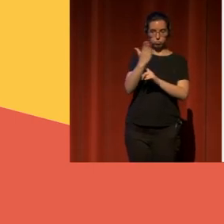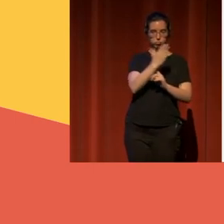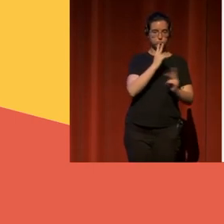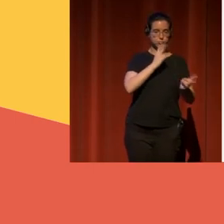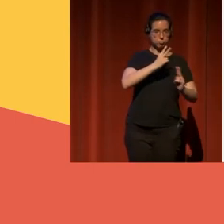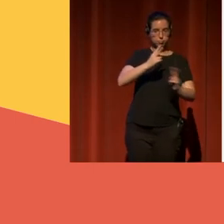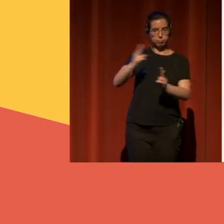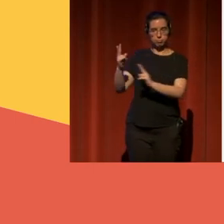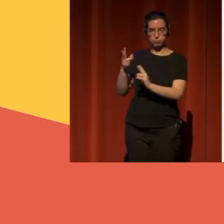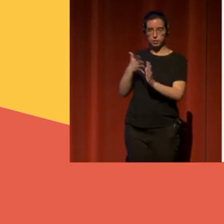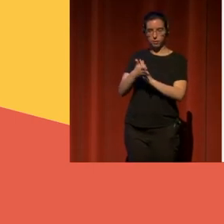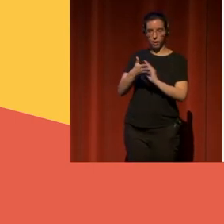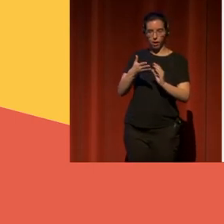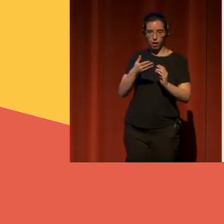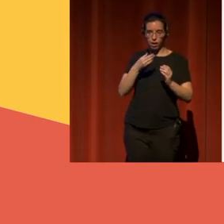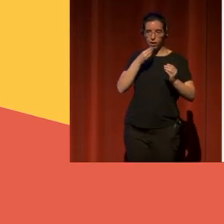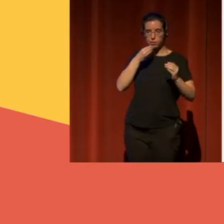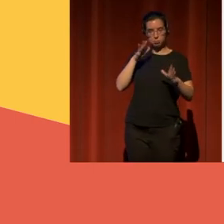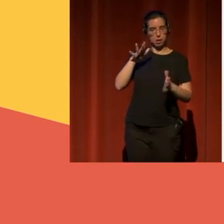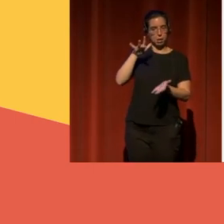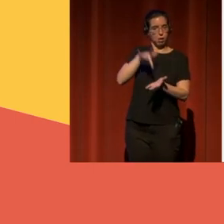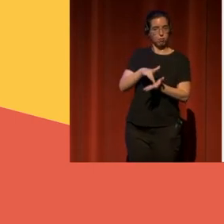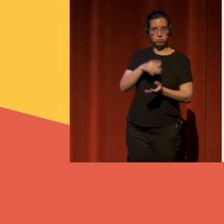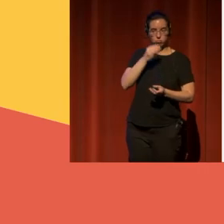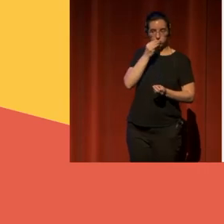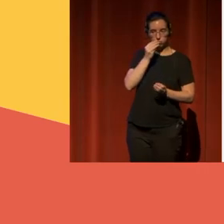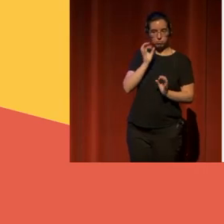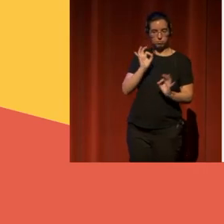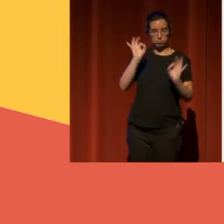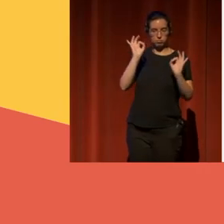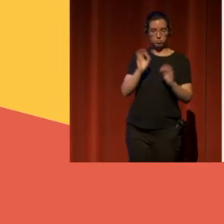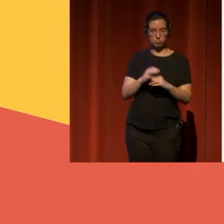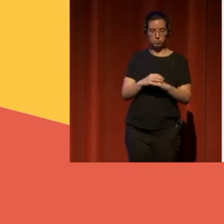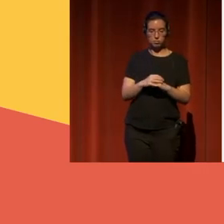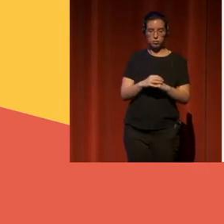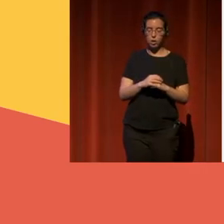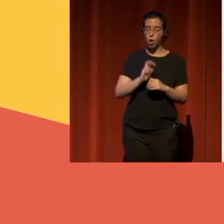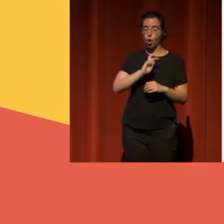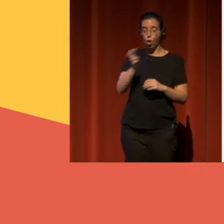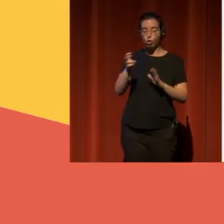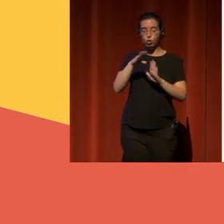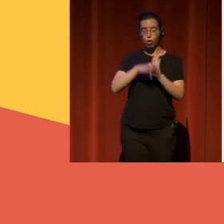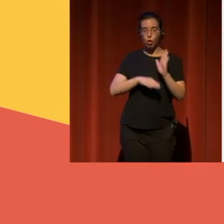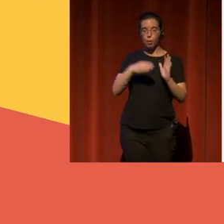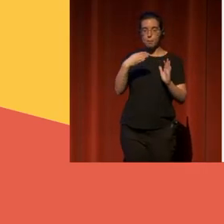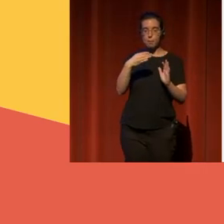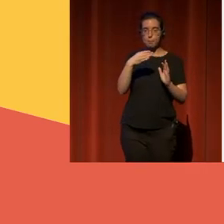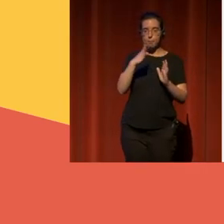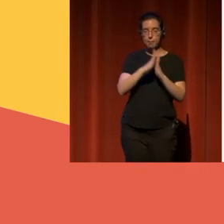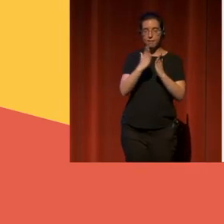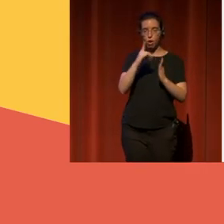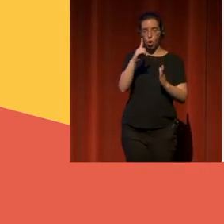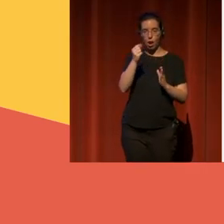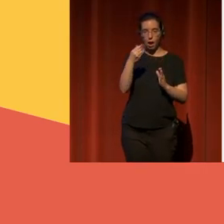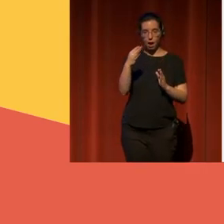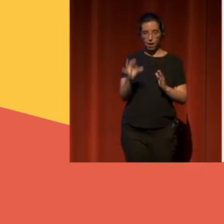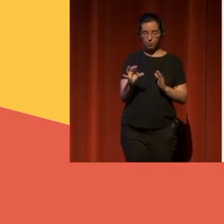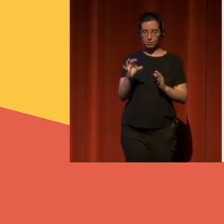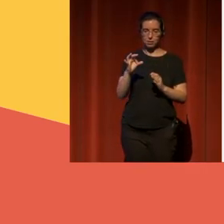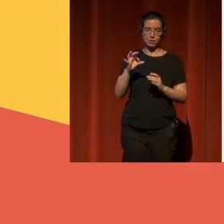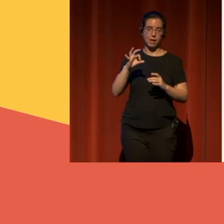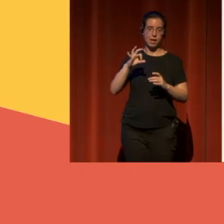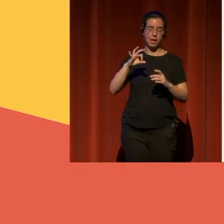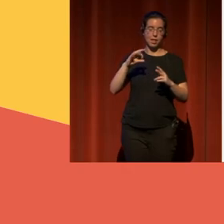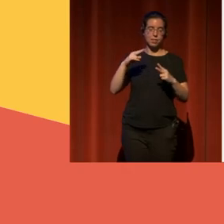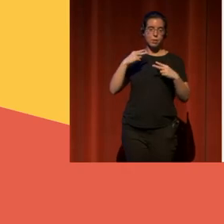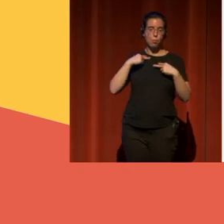experiencias únicas. El otro programa analizado es Bibliolabs, de la Red de Bibliotecas Municipales de la Diputación de Barcelona,